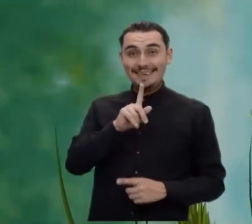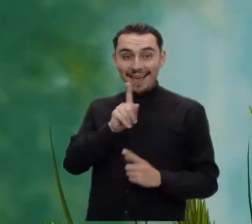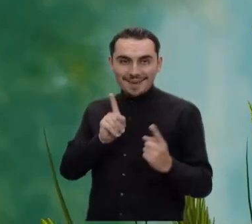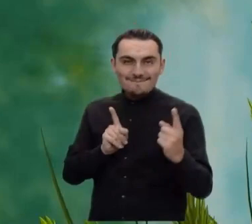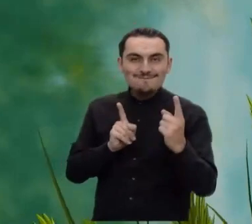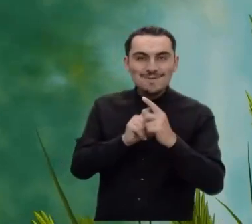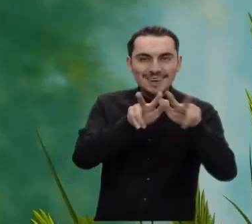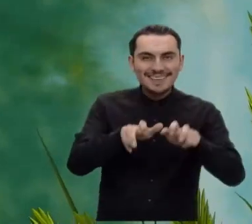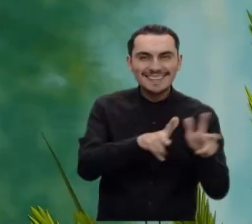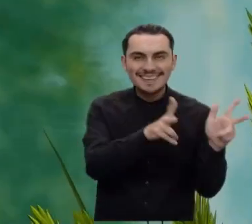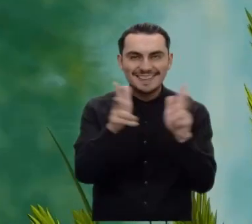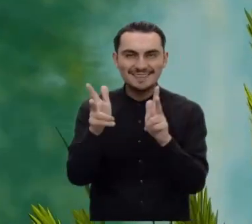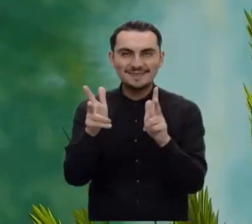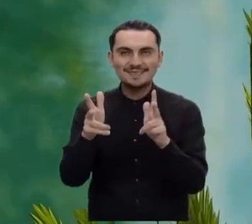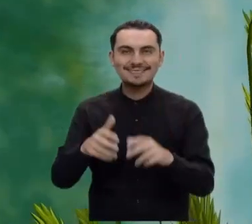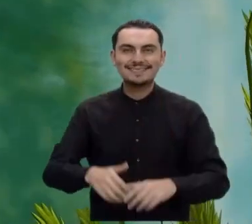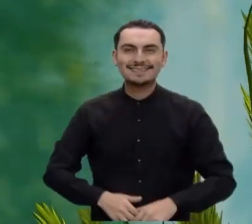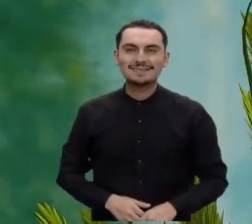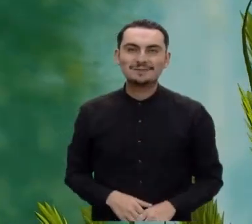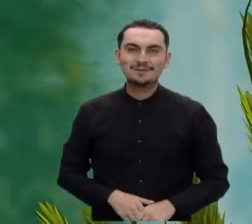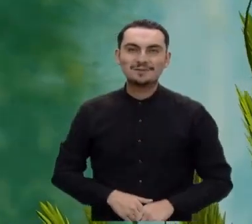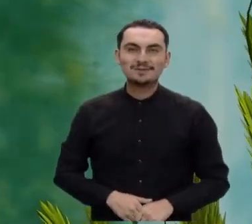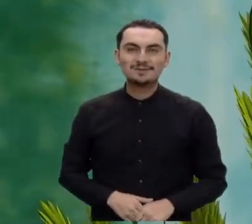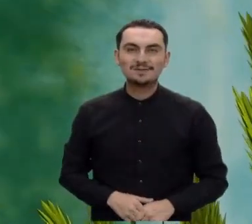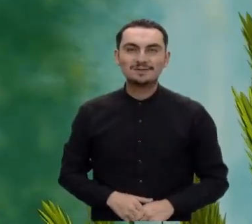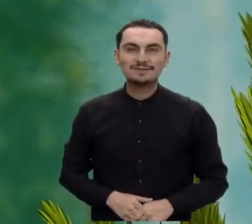ICA, más cerca del campo.